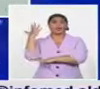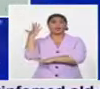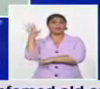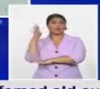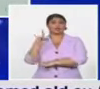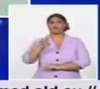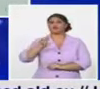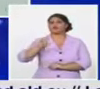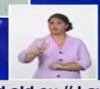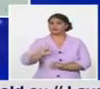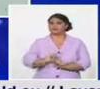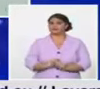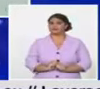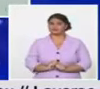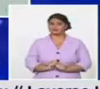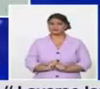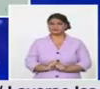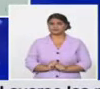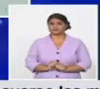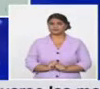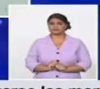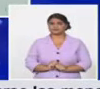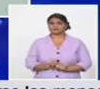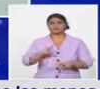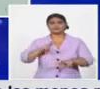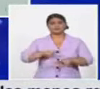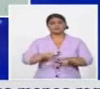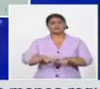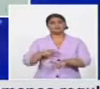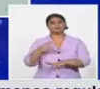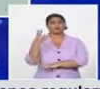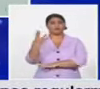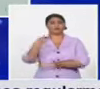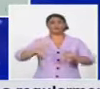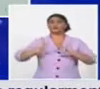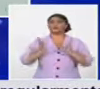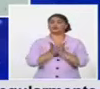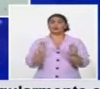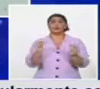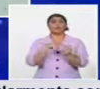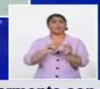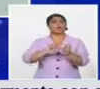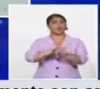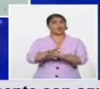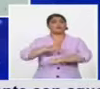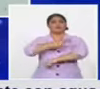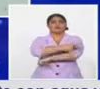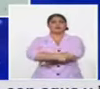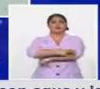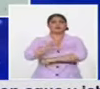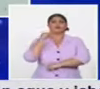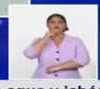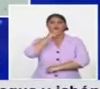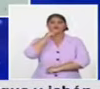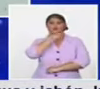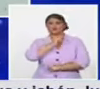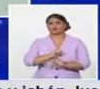4, todos viajeros cubanos procedentes de Rusia, del municipio